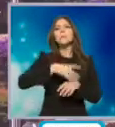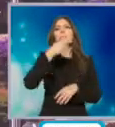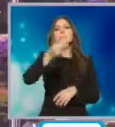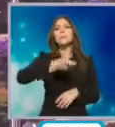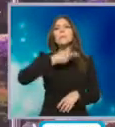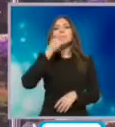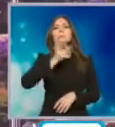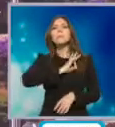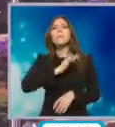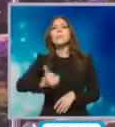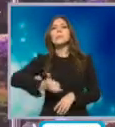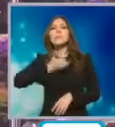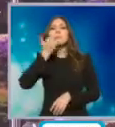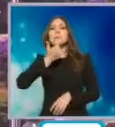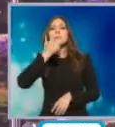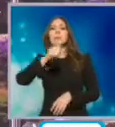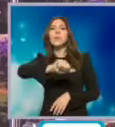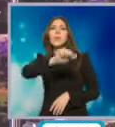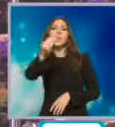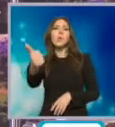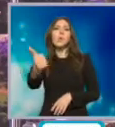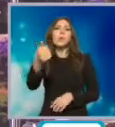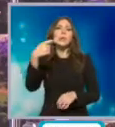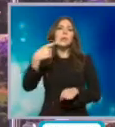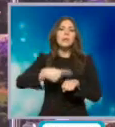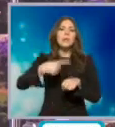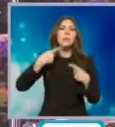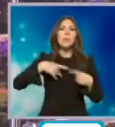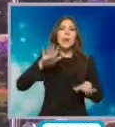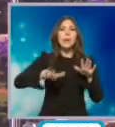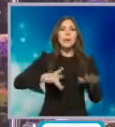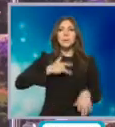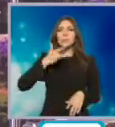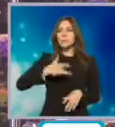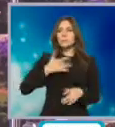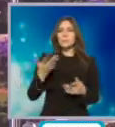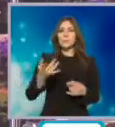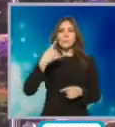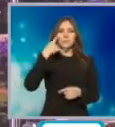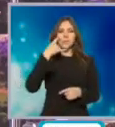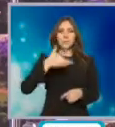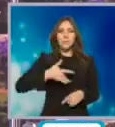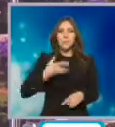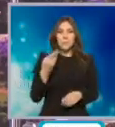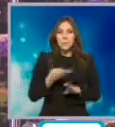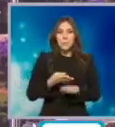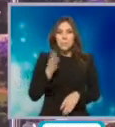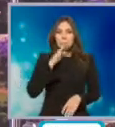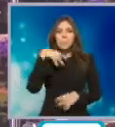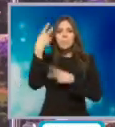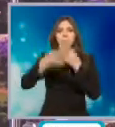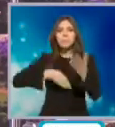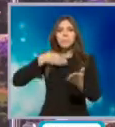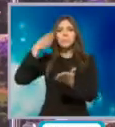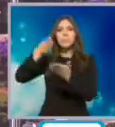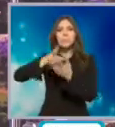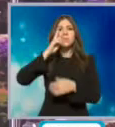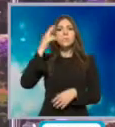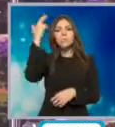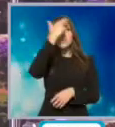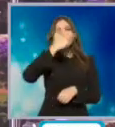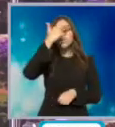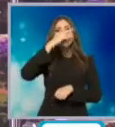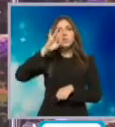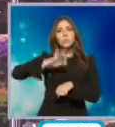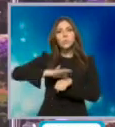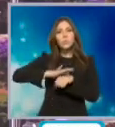otros padecimientos, ¿no? Y con por eso otros. las personas asistimos o vamos primero a cualquier médico, ¿no? Para que te revise